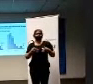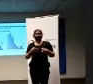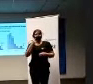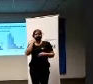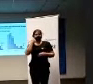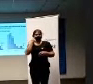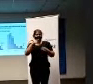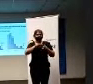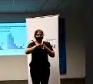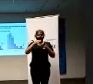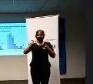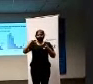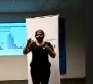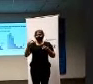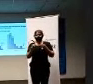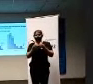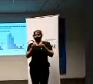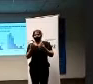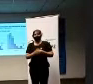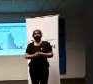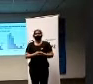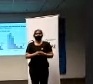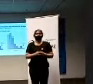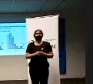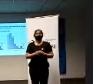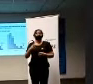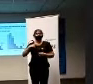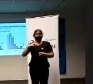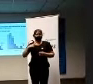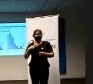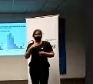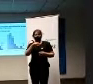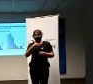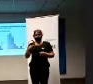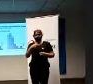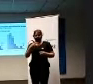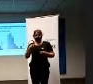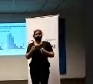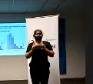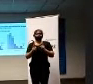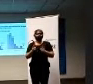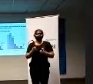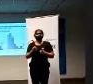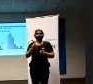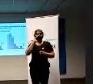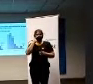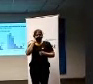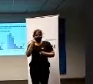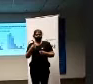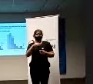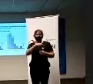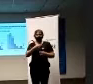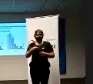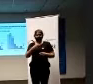de cómo se van presentando por cada semana, teniendo en cuenta las 8 últimas semanas. Y aquí pueden observar